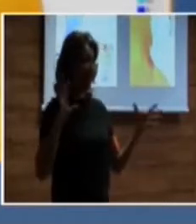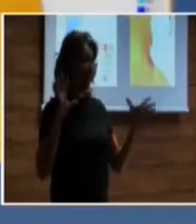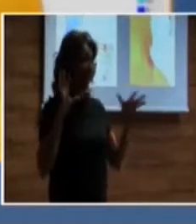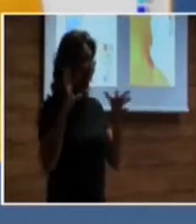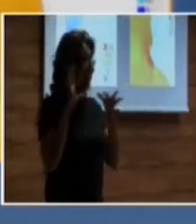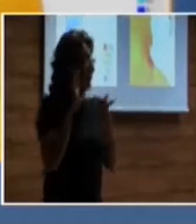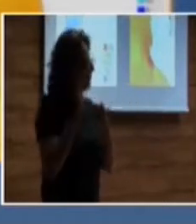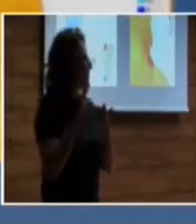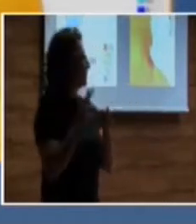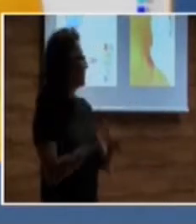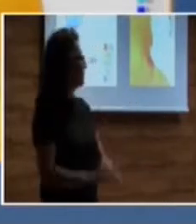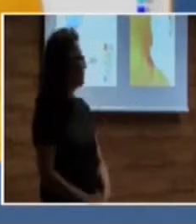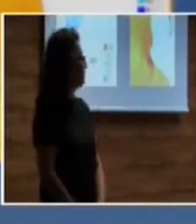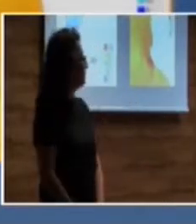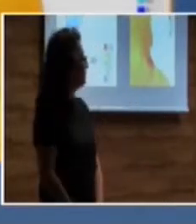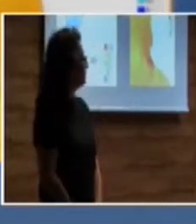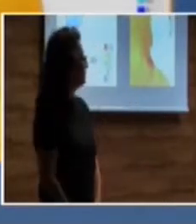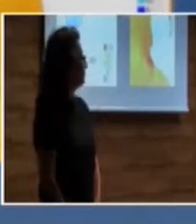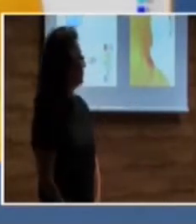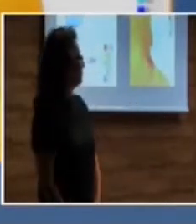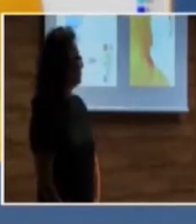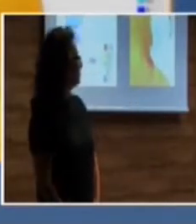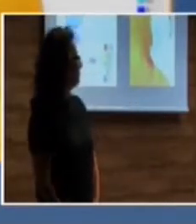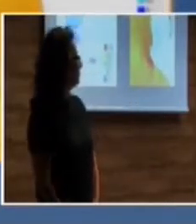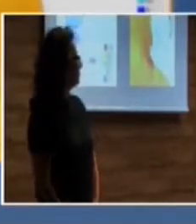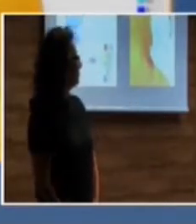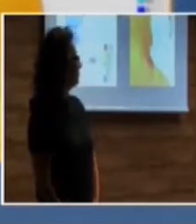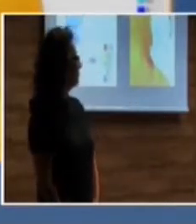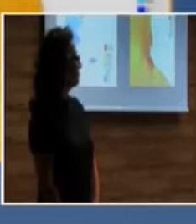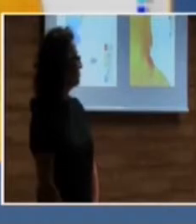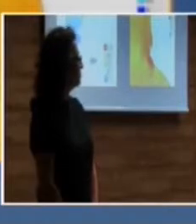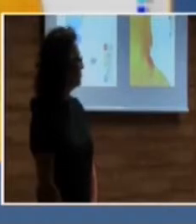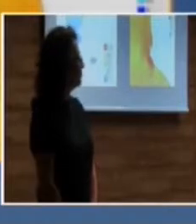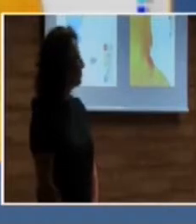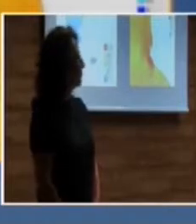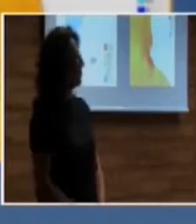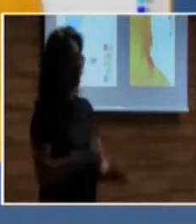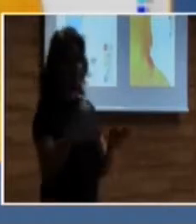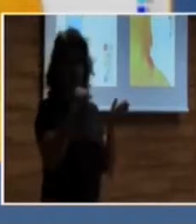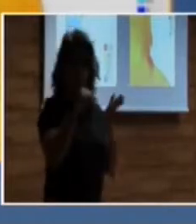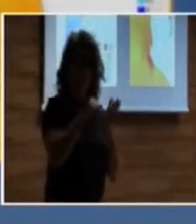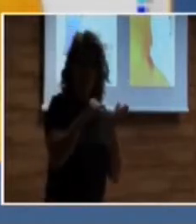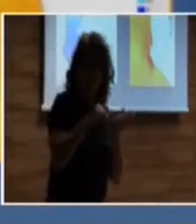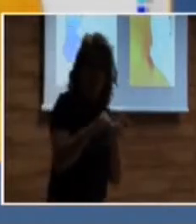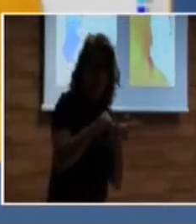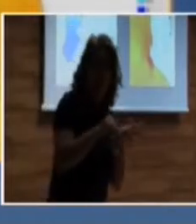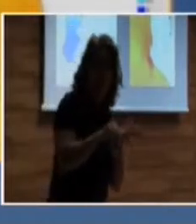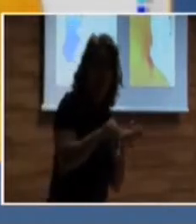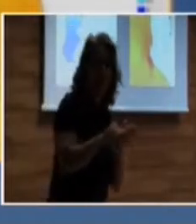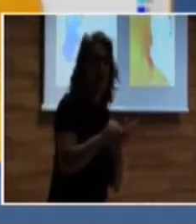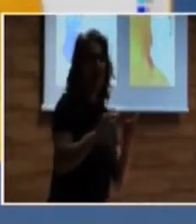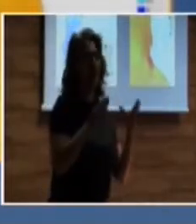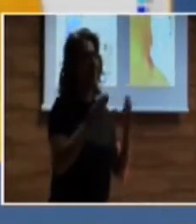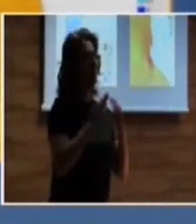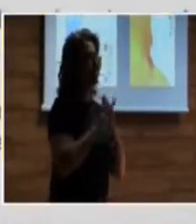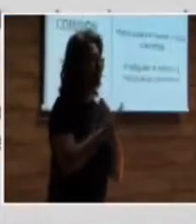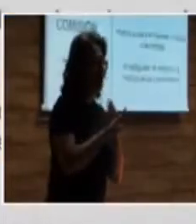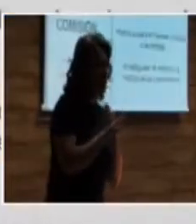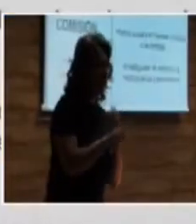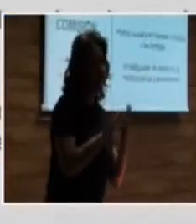Aires está acá, y es una ciudad, un país claramente unitario, y por eso también están los centenarios